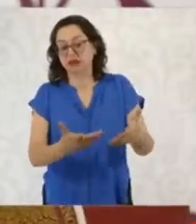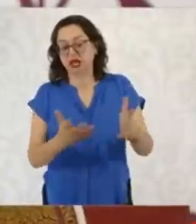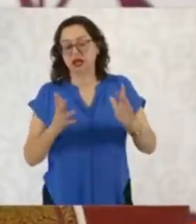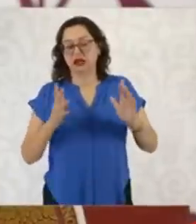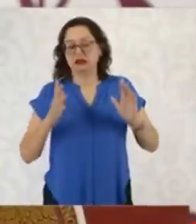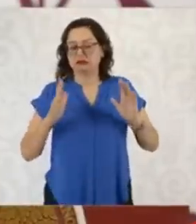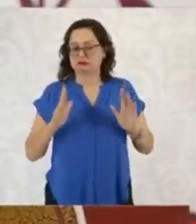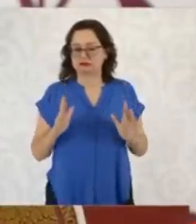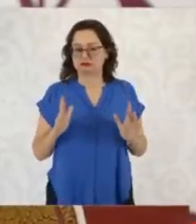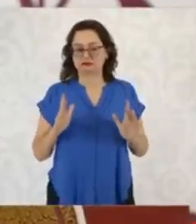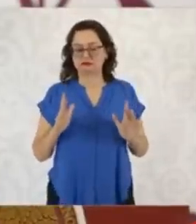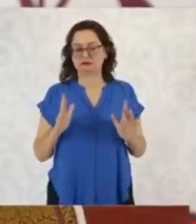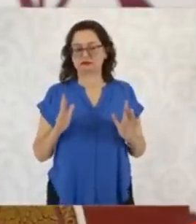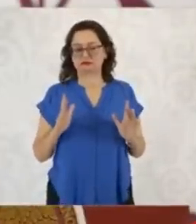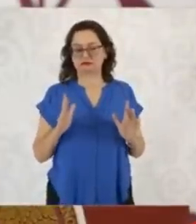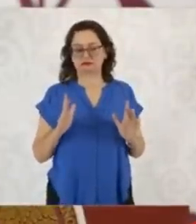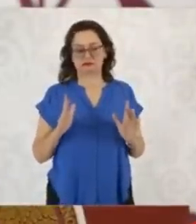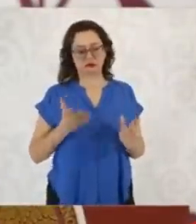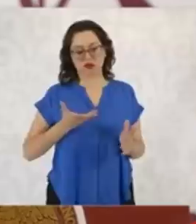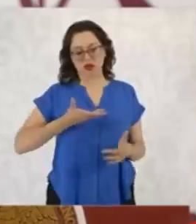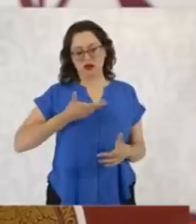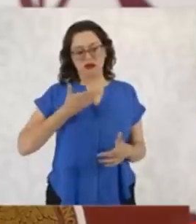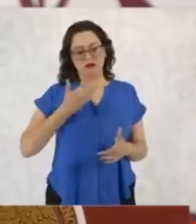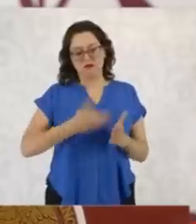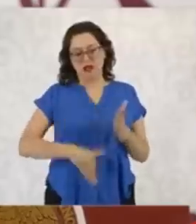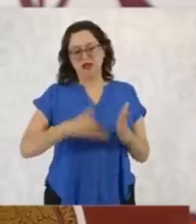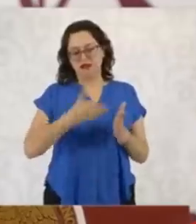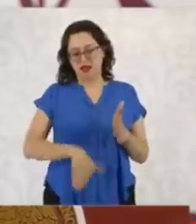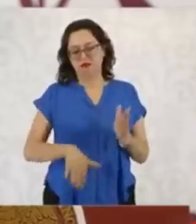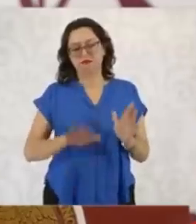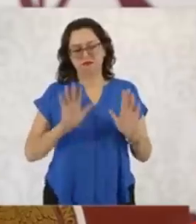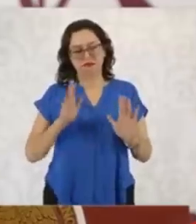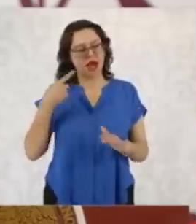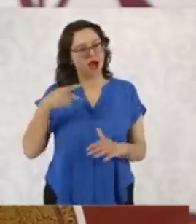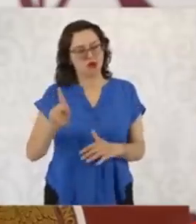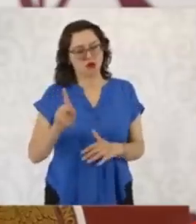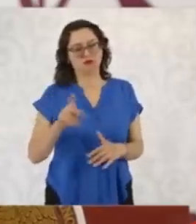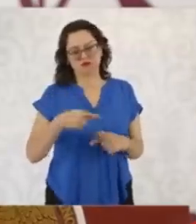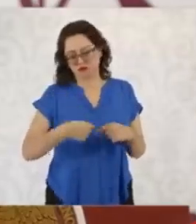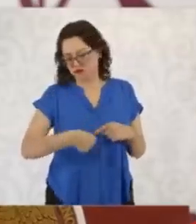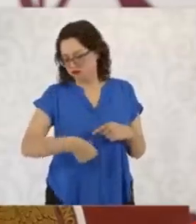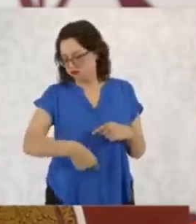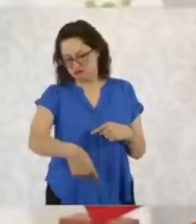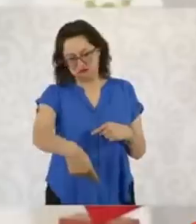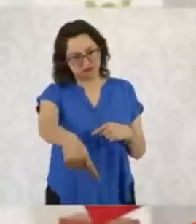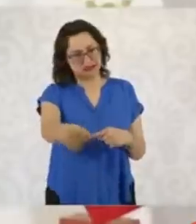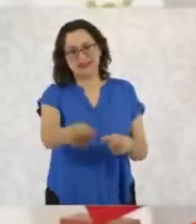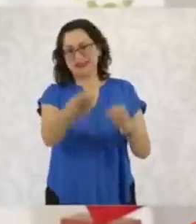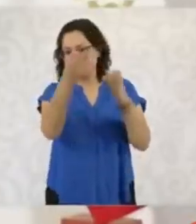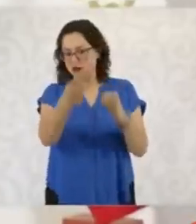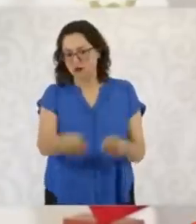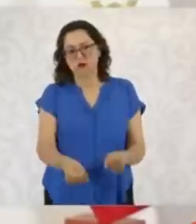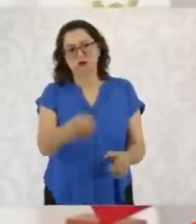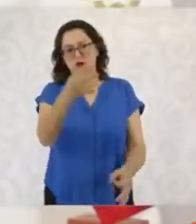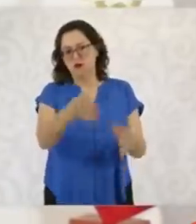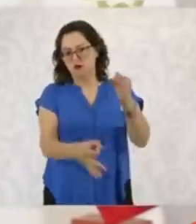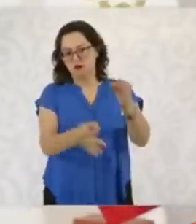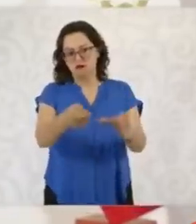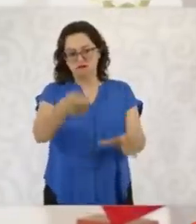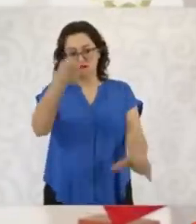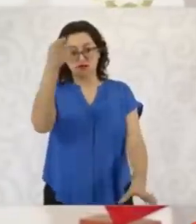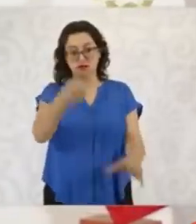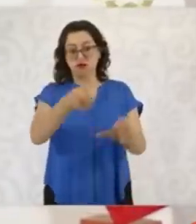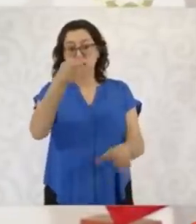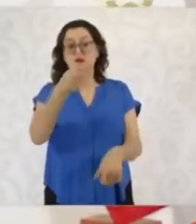técnico, pero que de seguro terminará, ya sea a través de algún arreglo con las